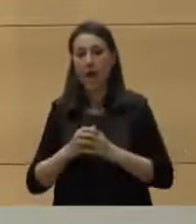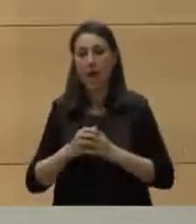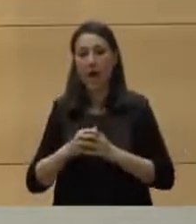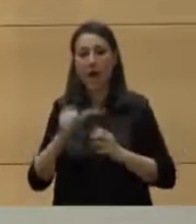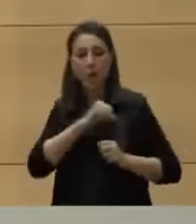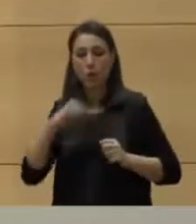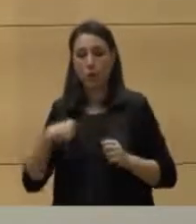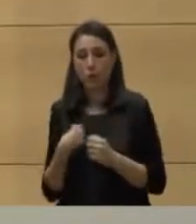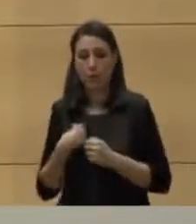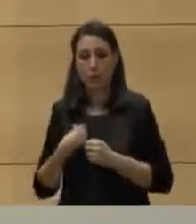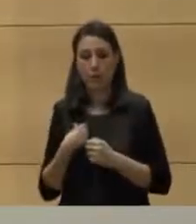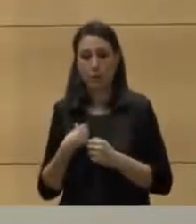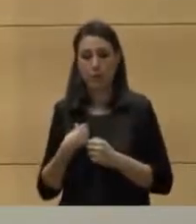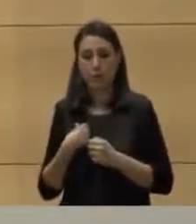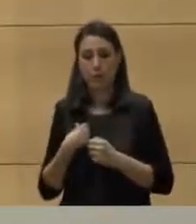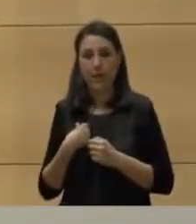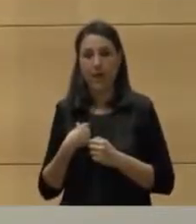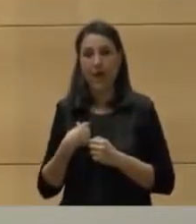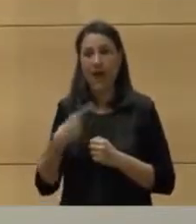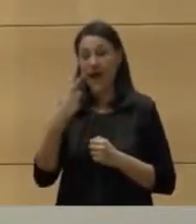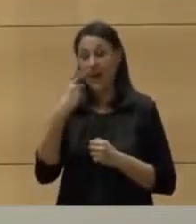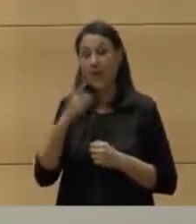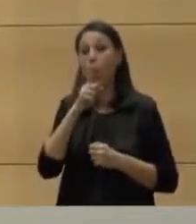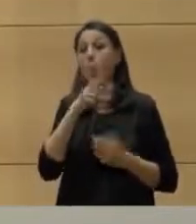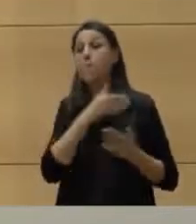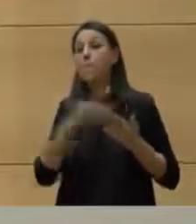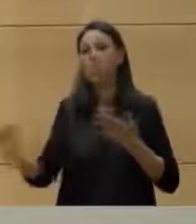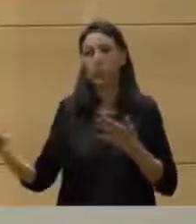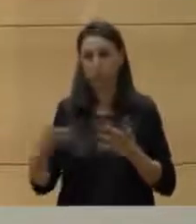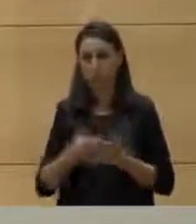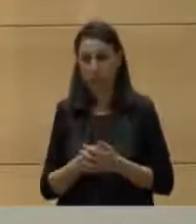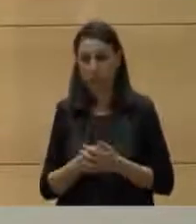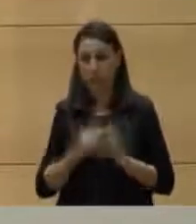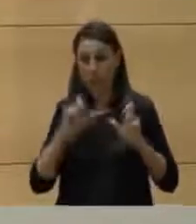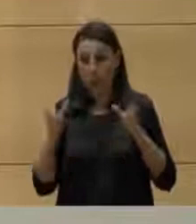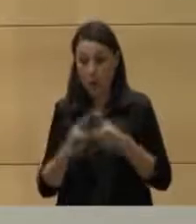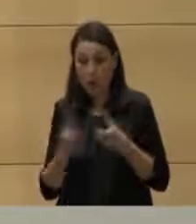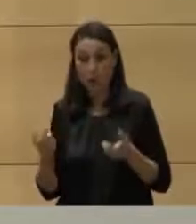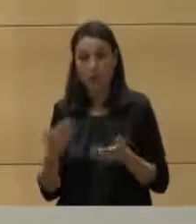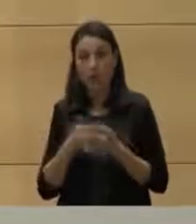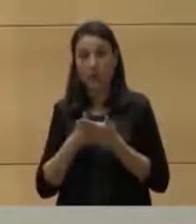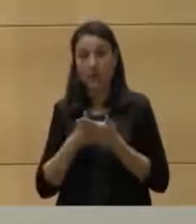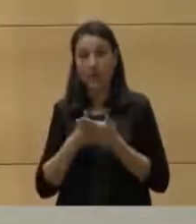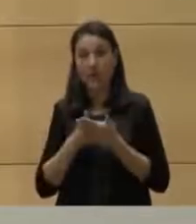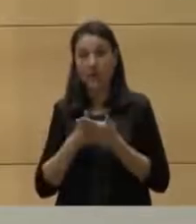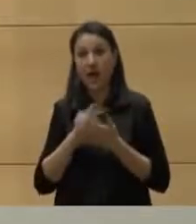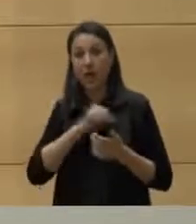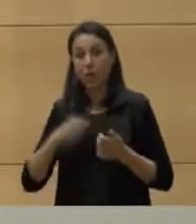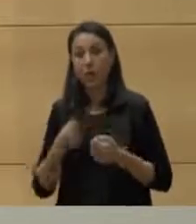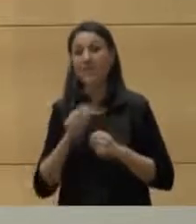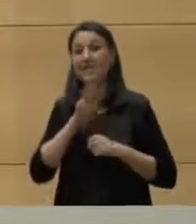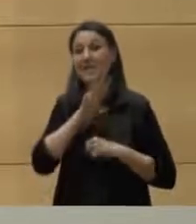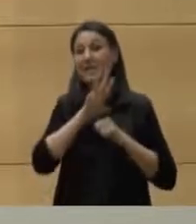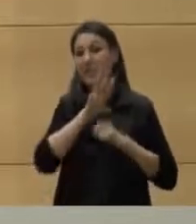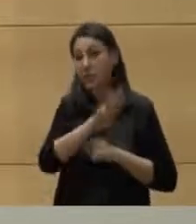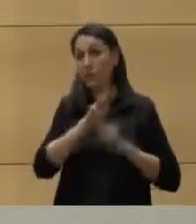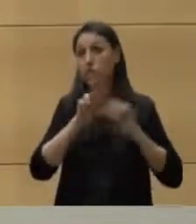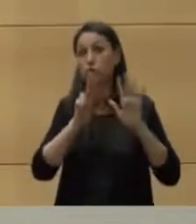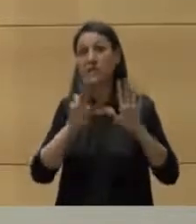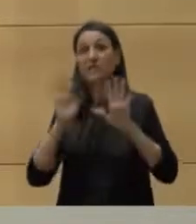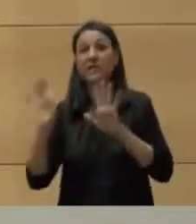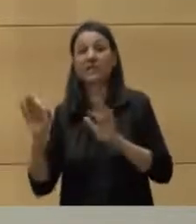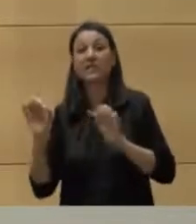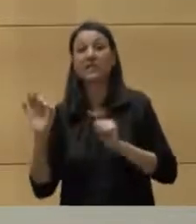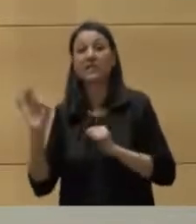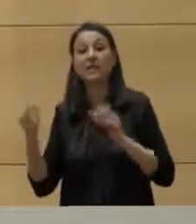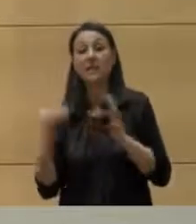1 billón tenemos de carga de la deuda pública y las comunidades autónomas 372.000 millones, los ayuntamientos